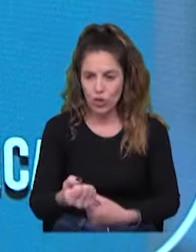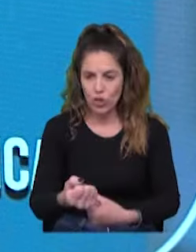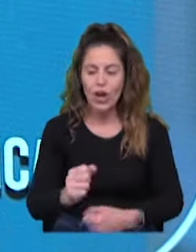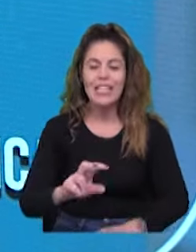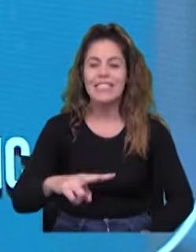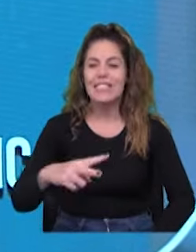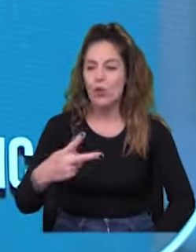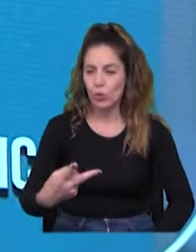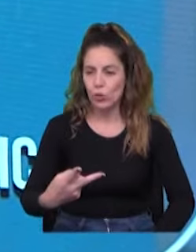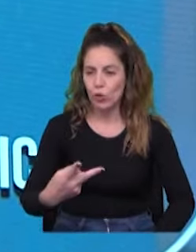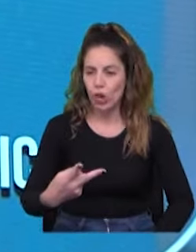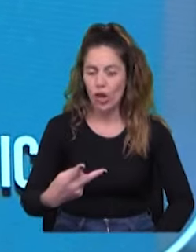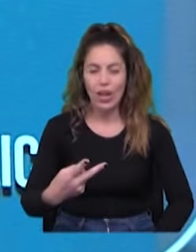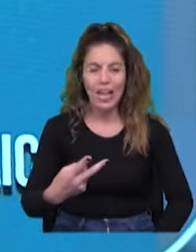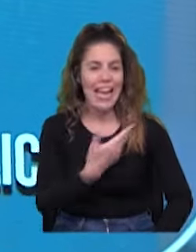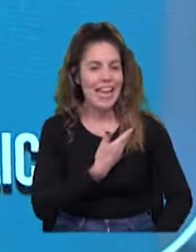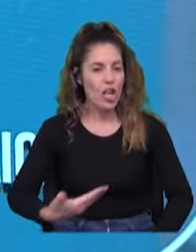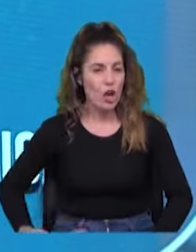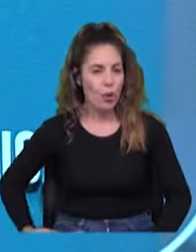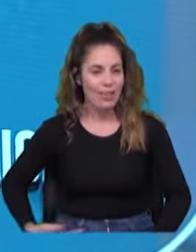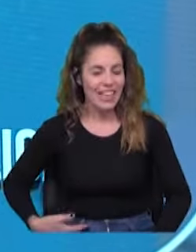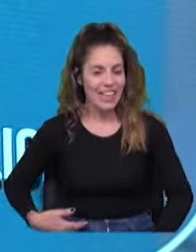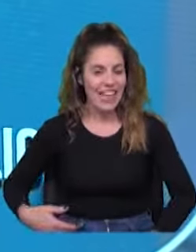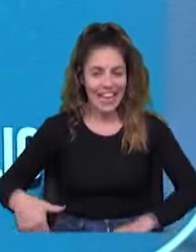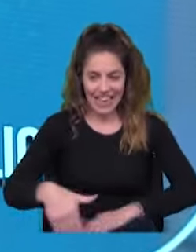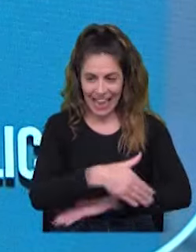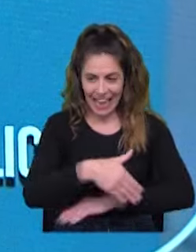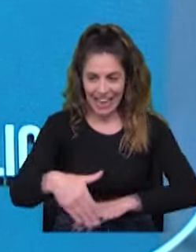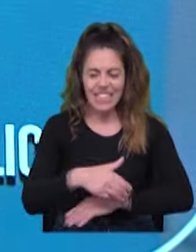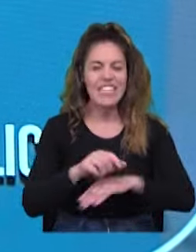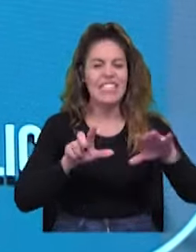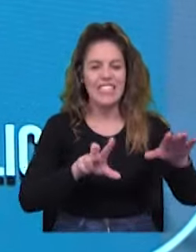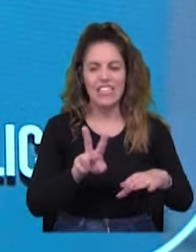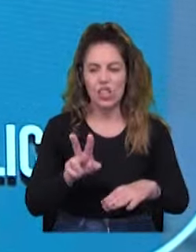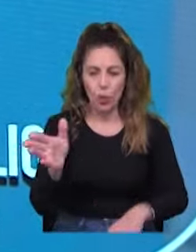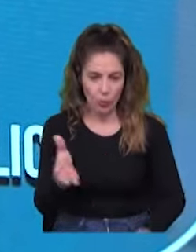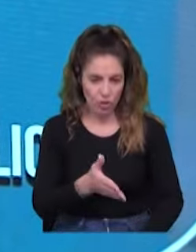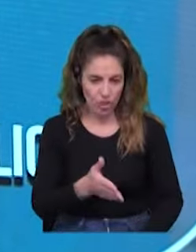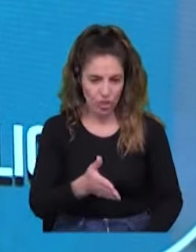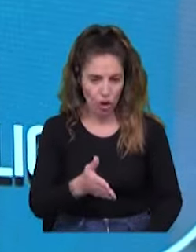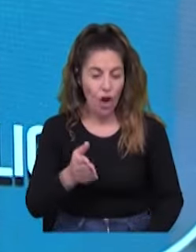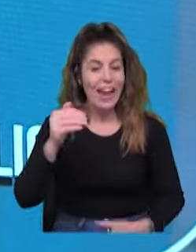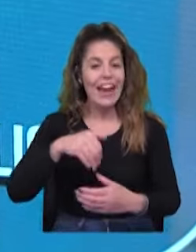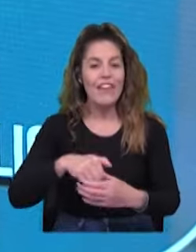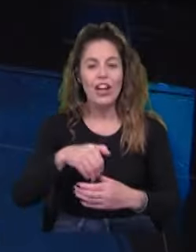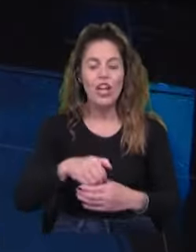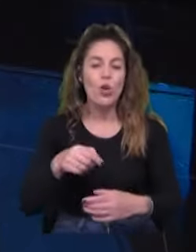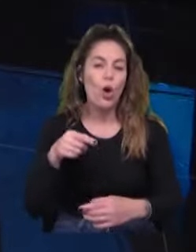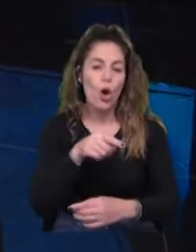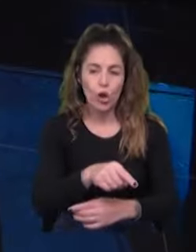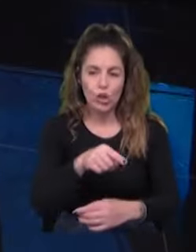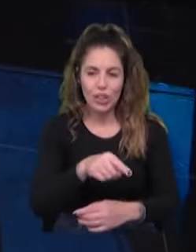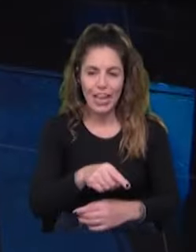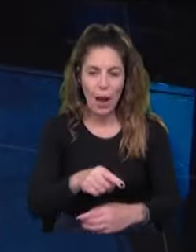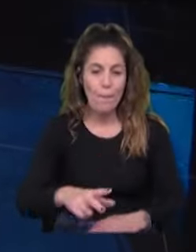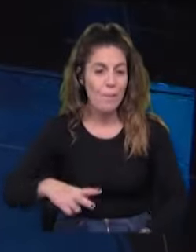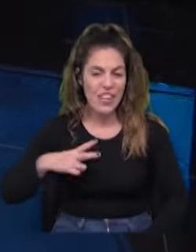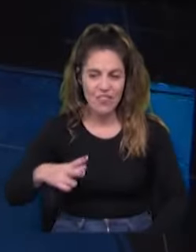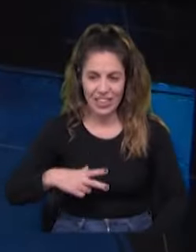segundo en el gobierno de Luis la calle Herrera 72 todos recordamos referéndum contra la